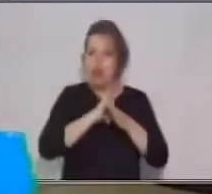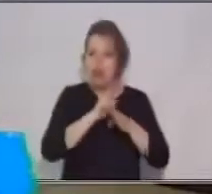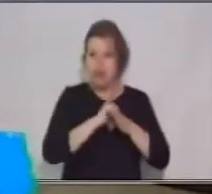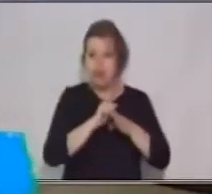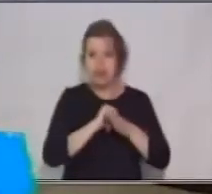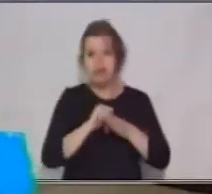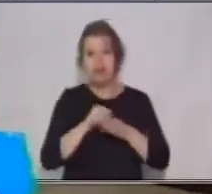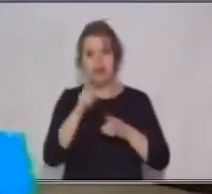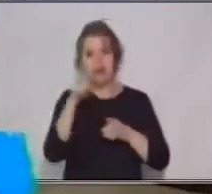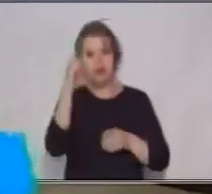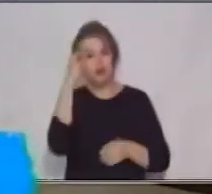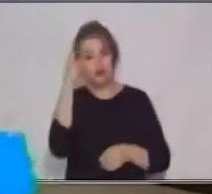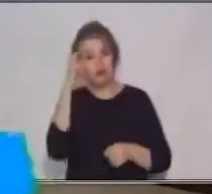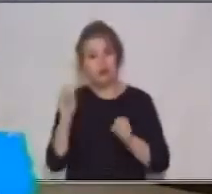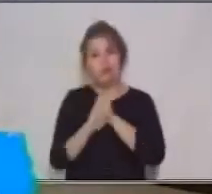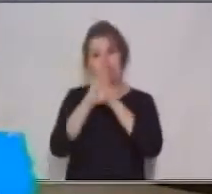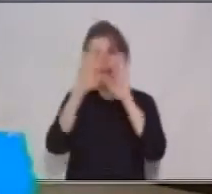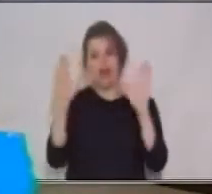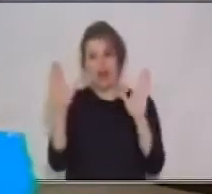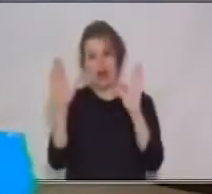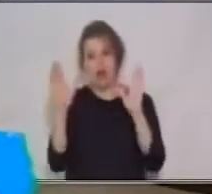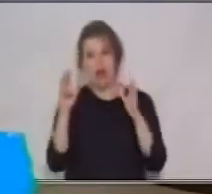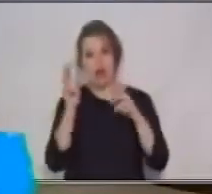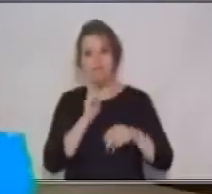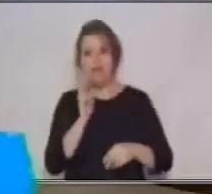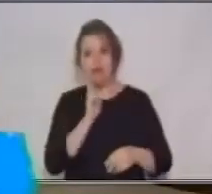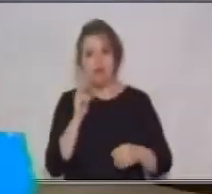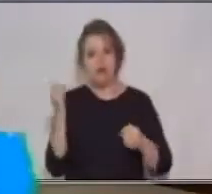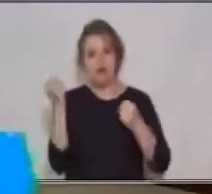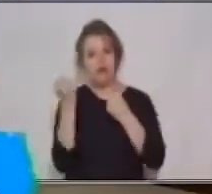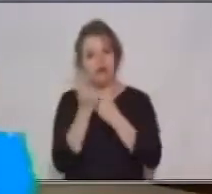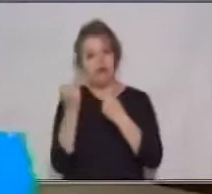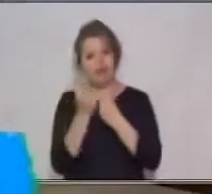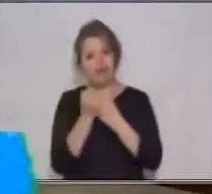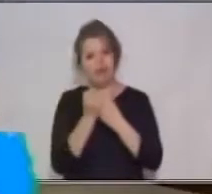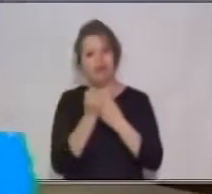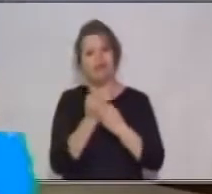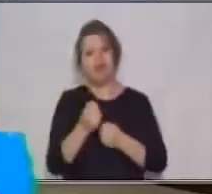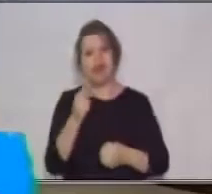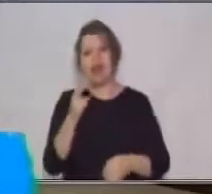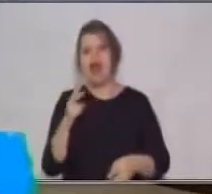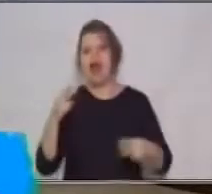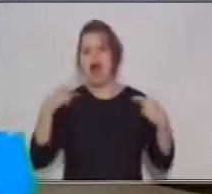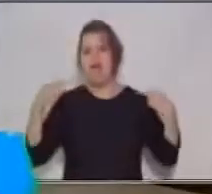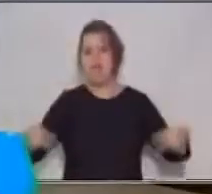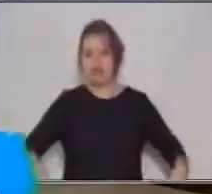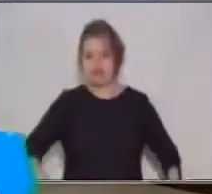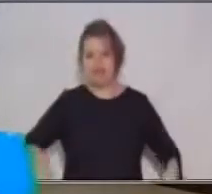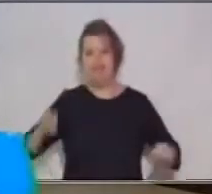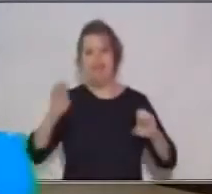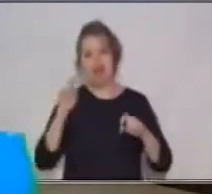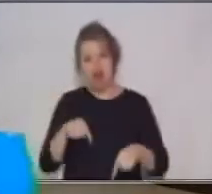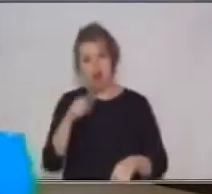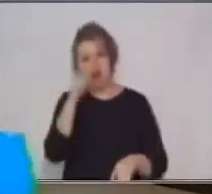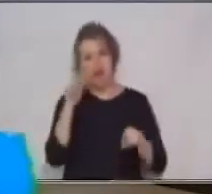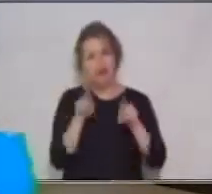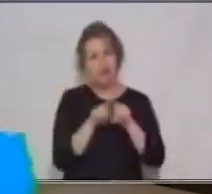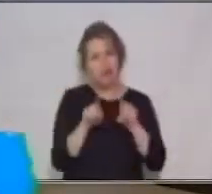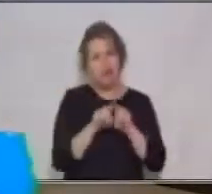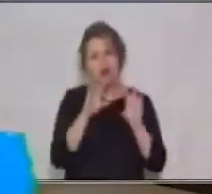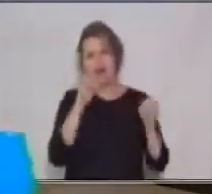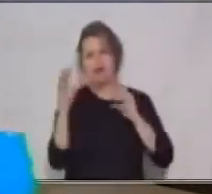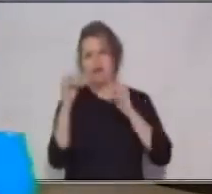podamos identificar este verbo auxiliar haber. Ahora nos vamos a la otra contraparte que podríamos hablar de los